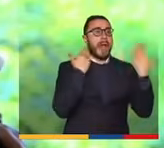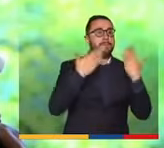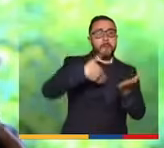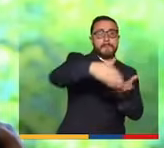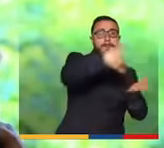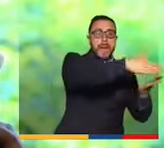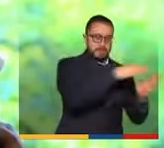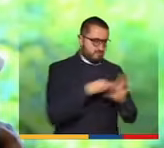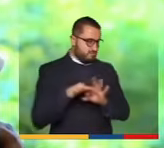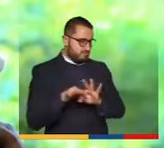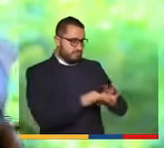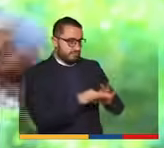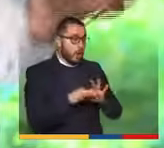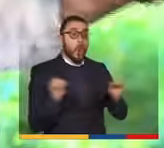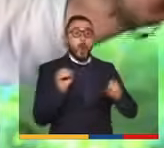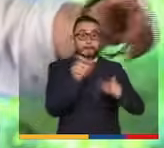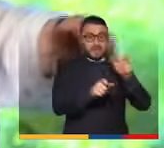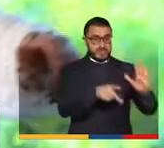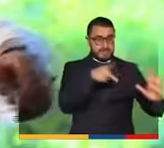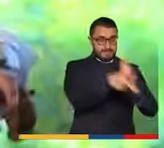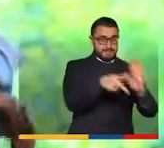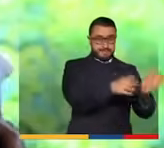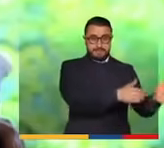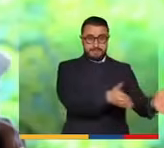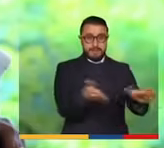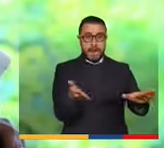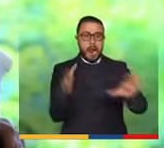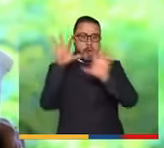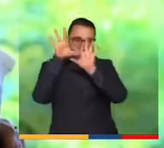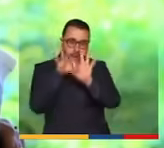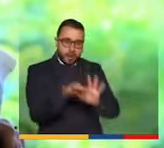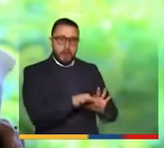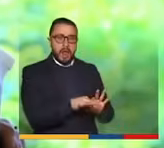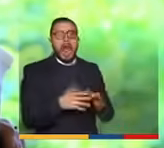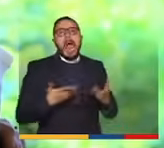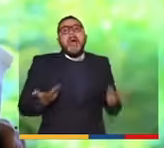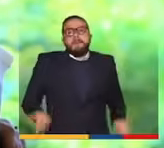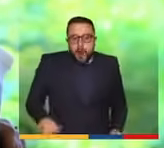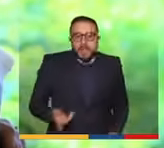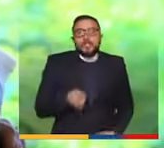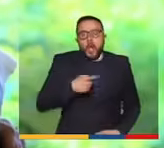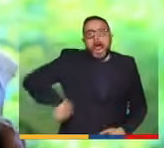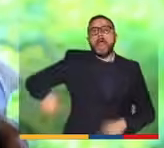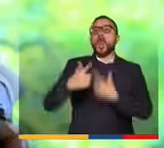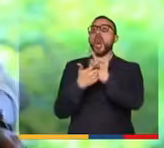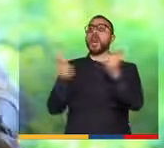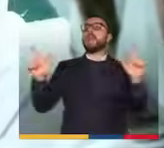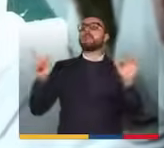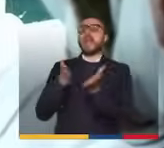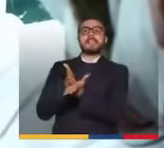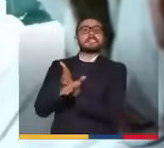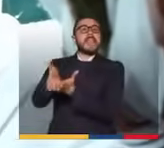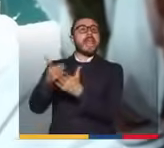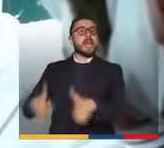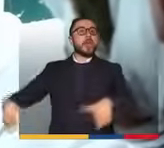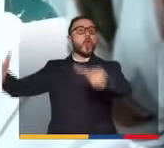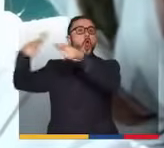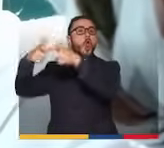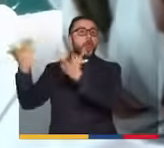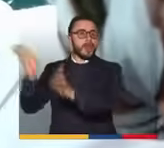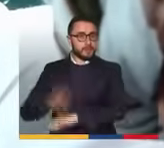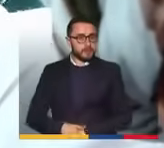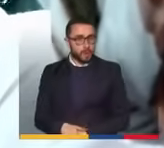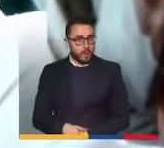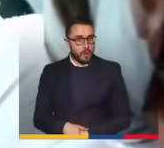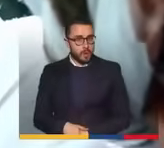de los asesinos. Por eso no están en las cárceles, por eso aún siguen siendo senadores, por eso